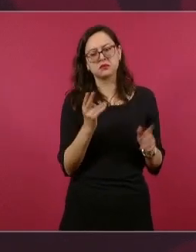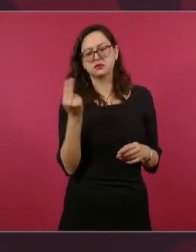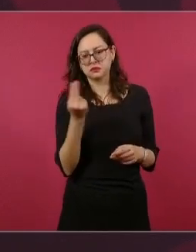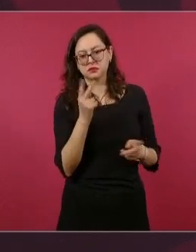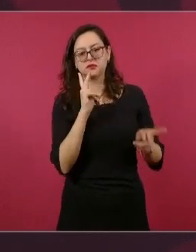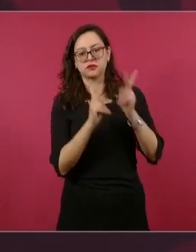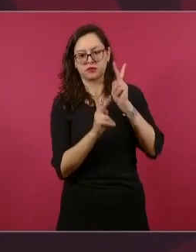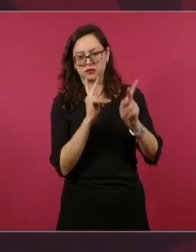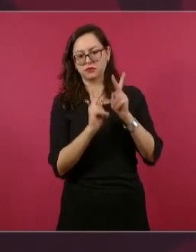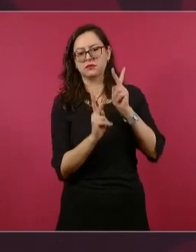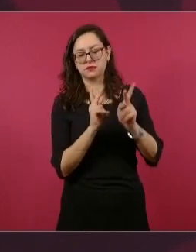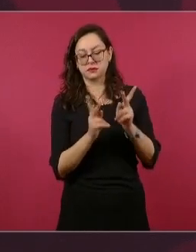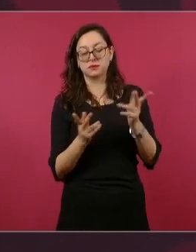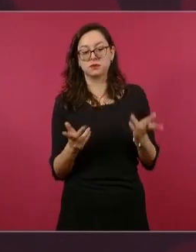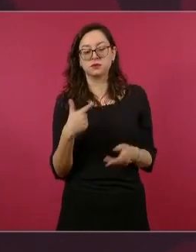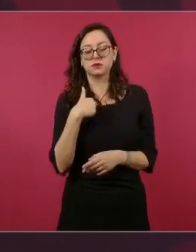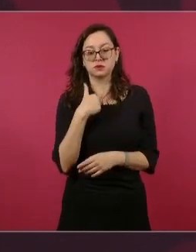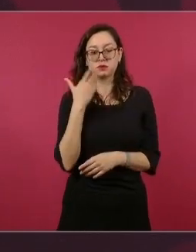le voy a pedir